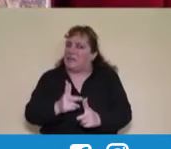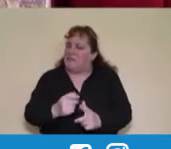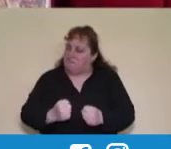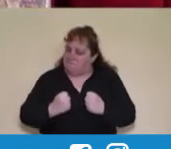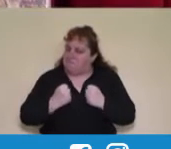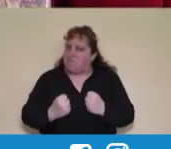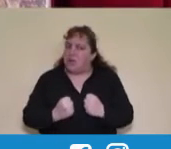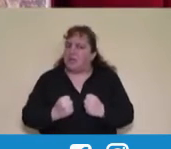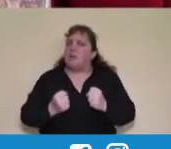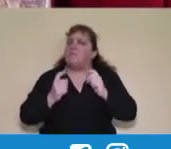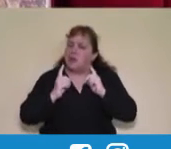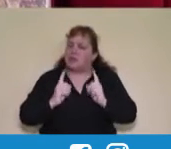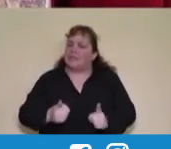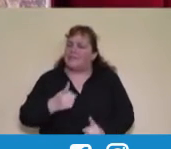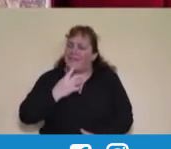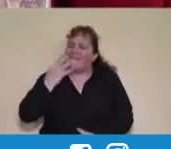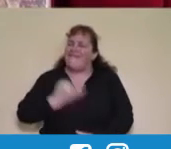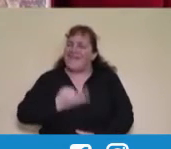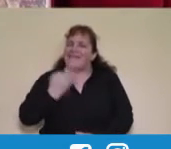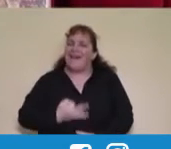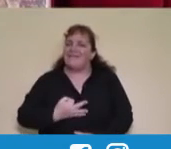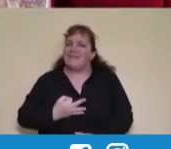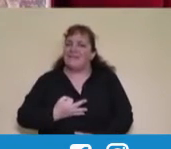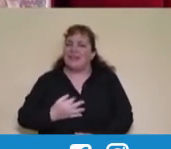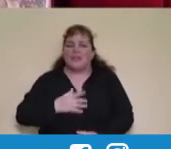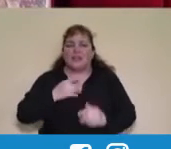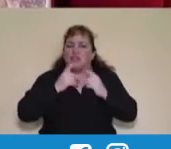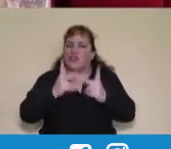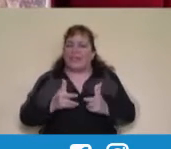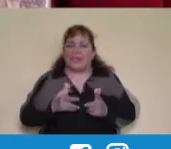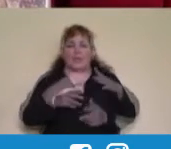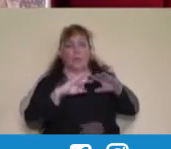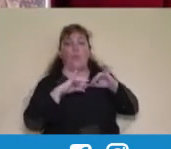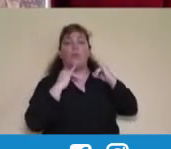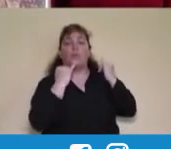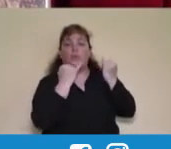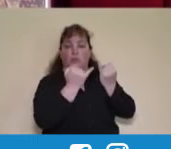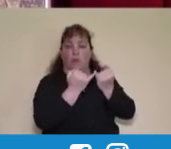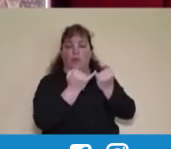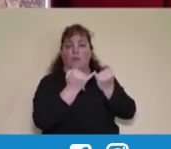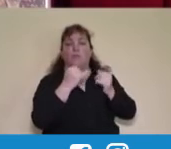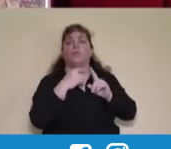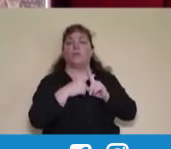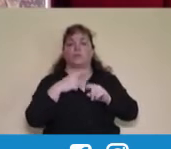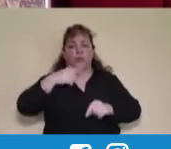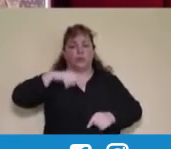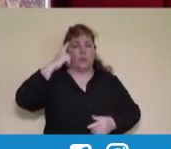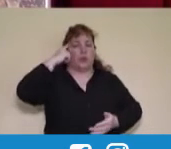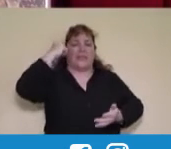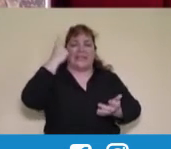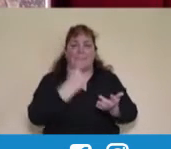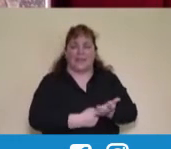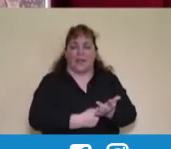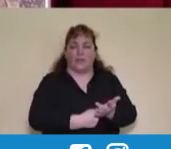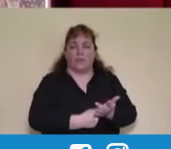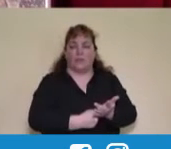también con toda sinceridad, que somos una provincia pobre. Hemos determinado una organización